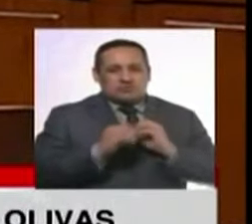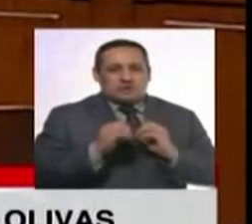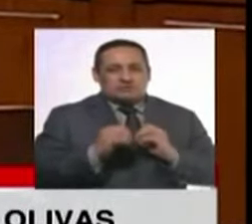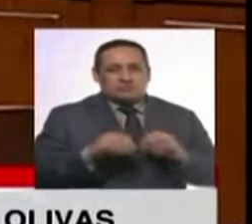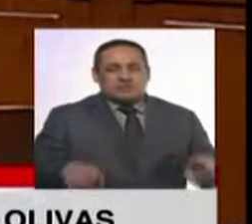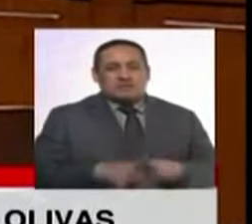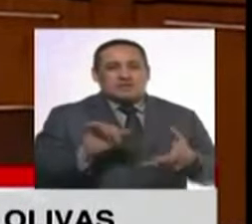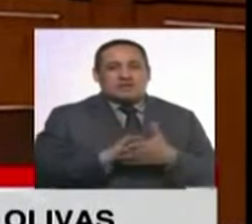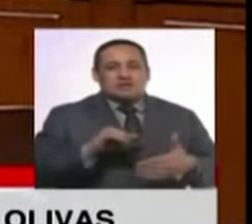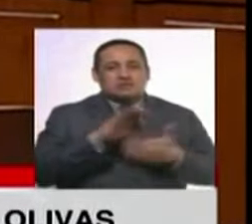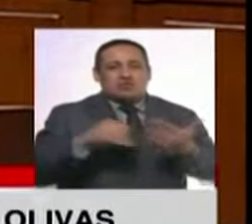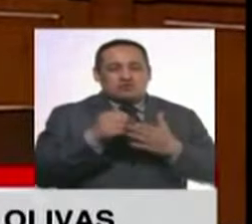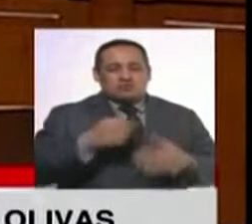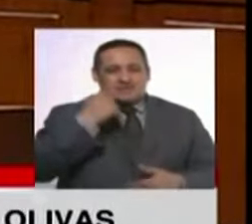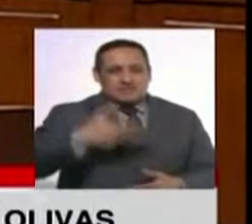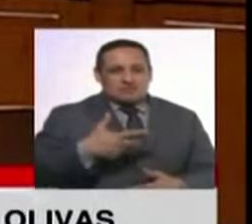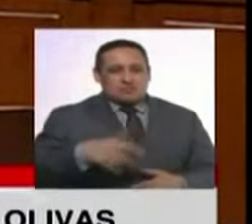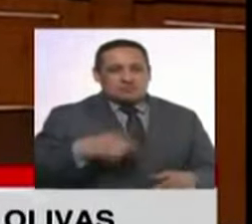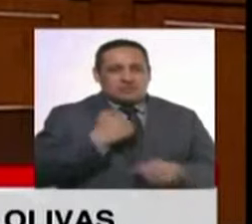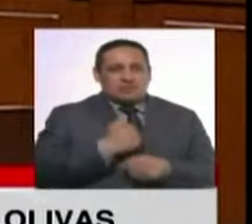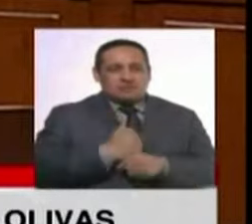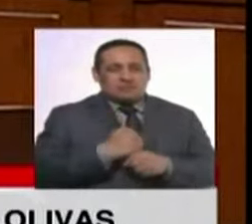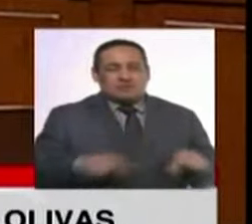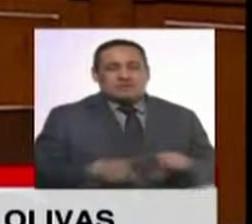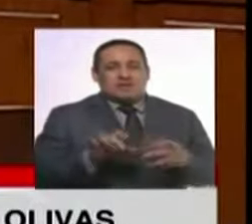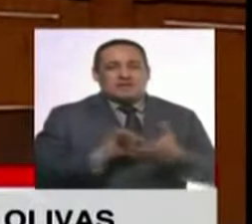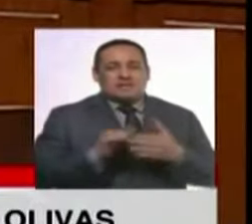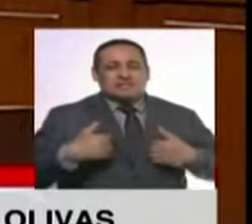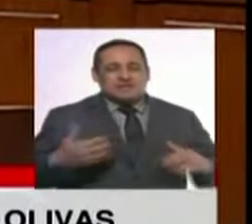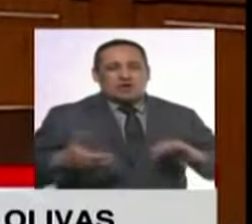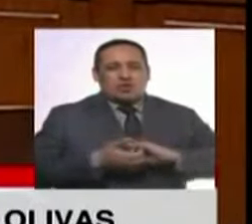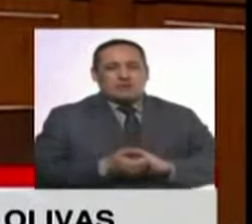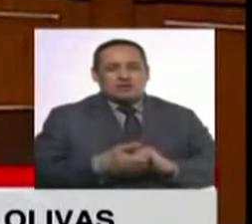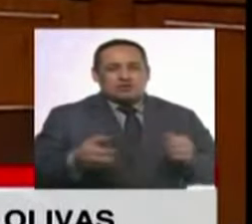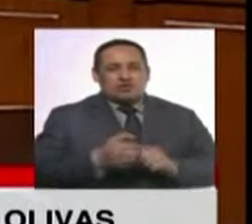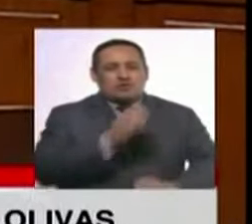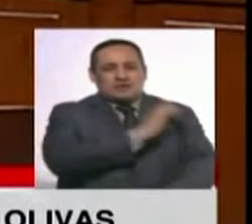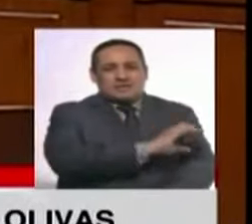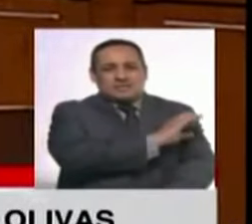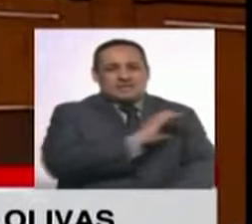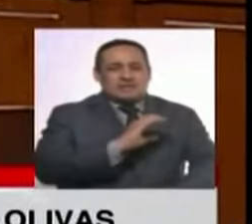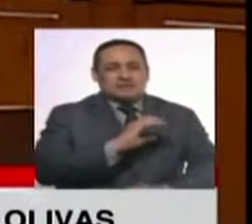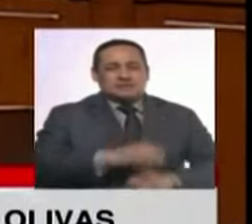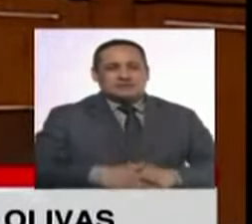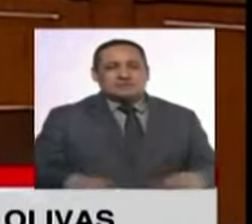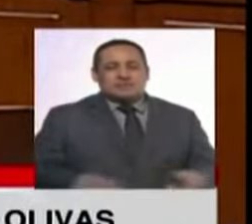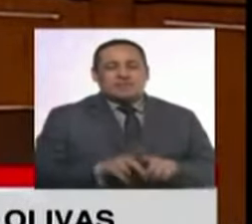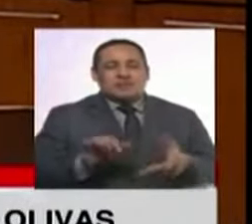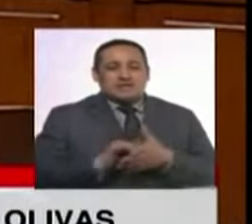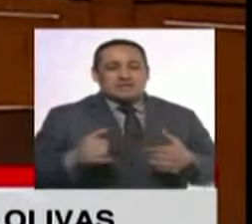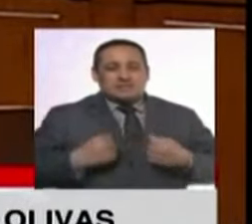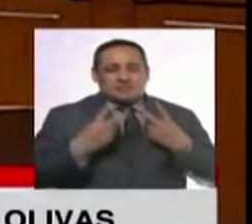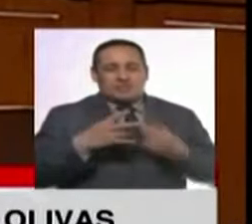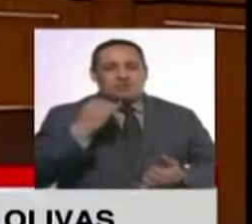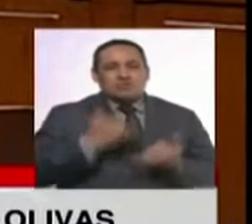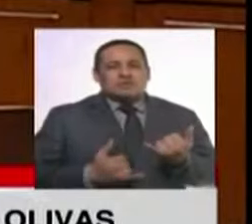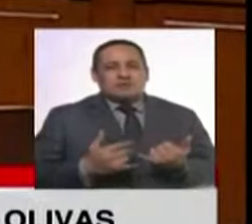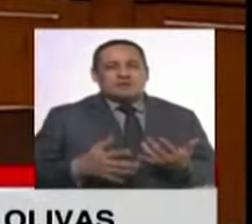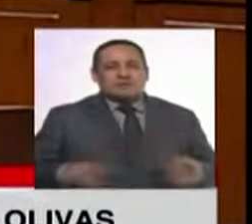todos se tercerizaba tenía convenios con clínicas últimamente